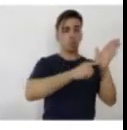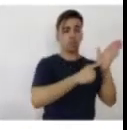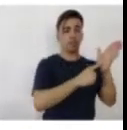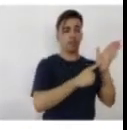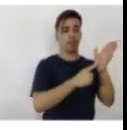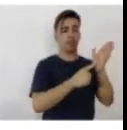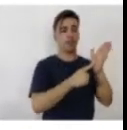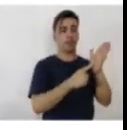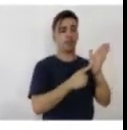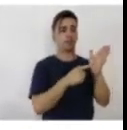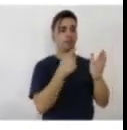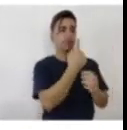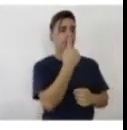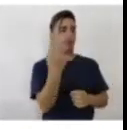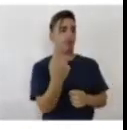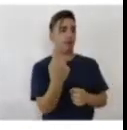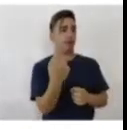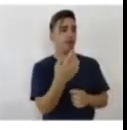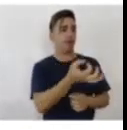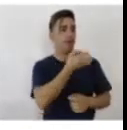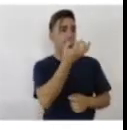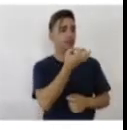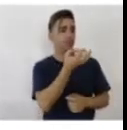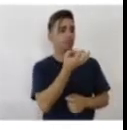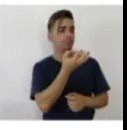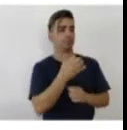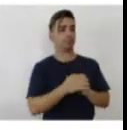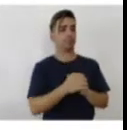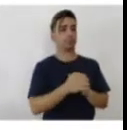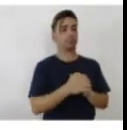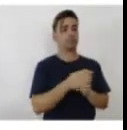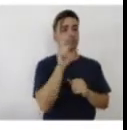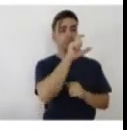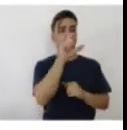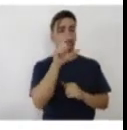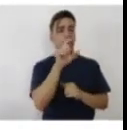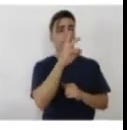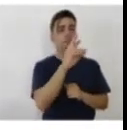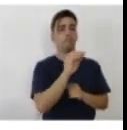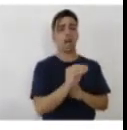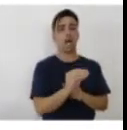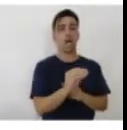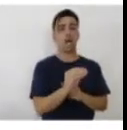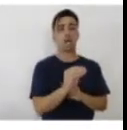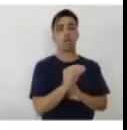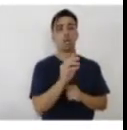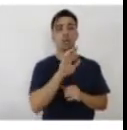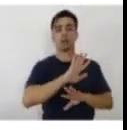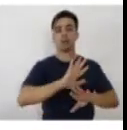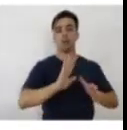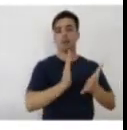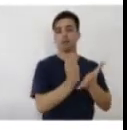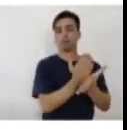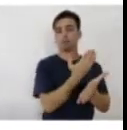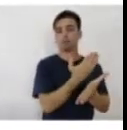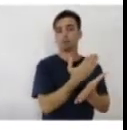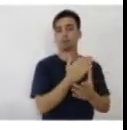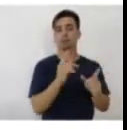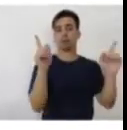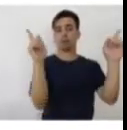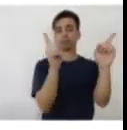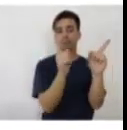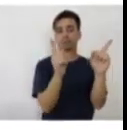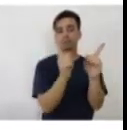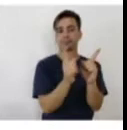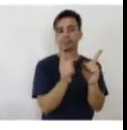cada una de las partes de la expresión por este valor, ya estamos eliminando,